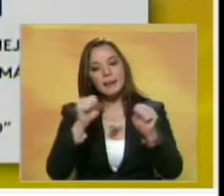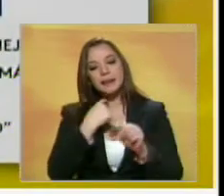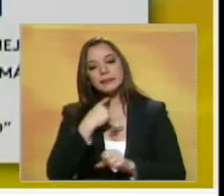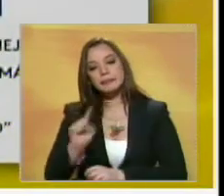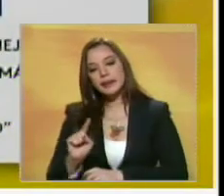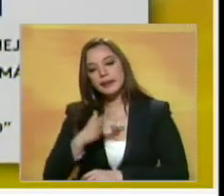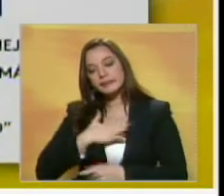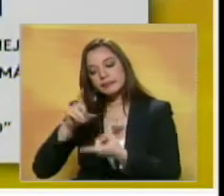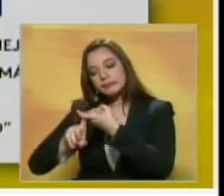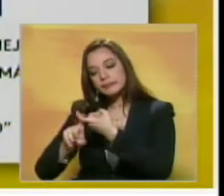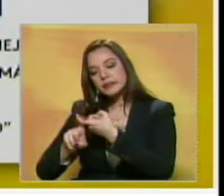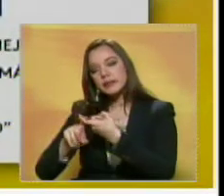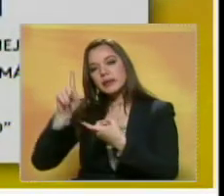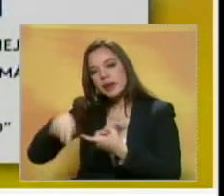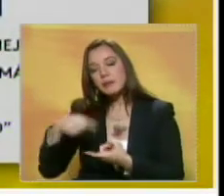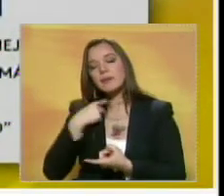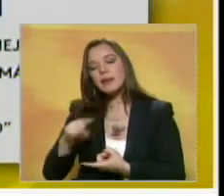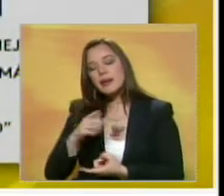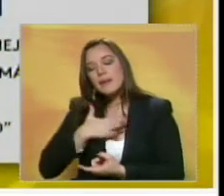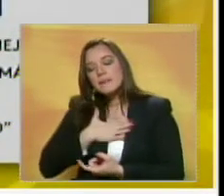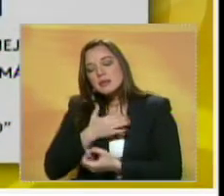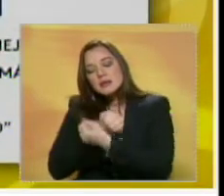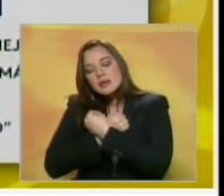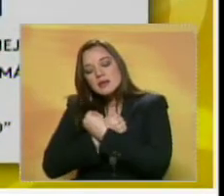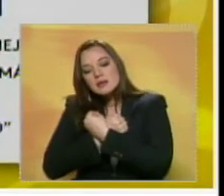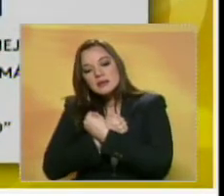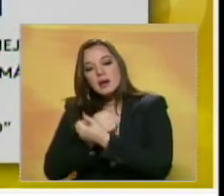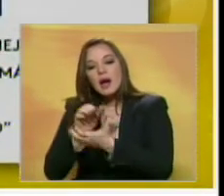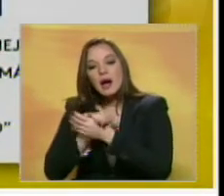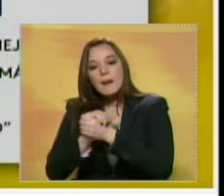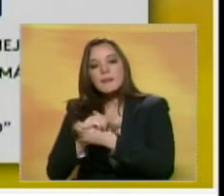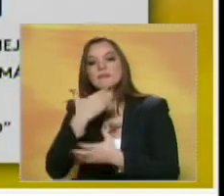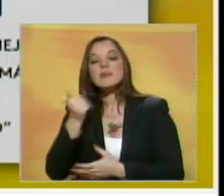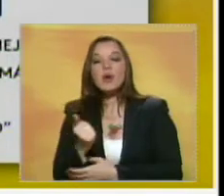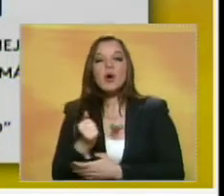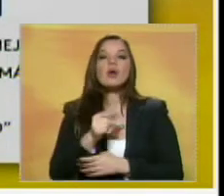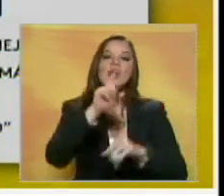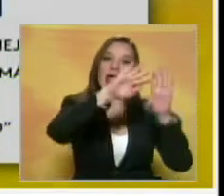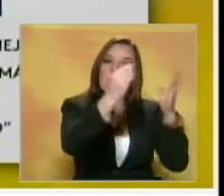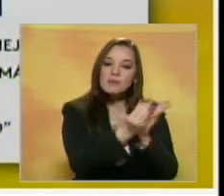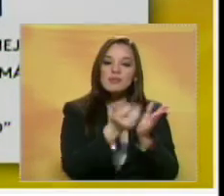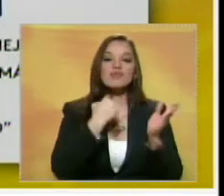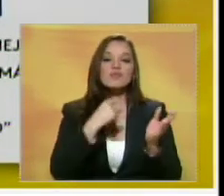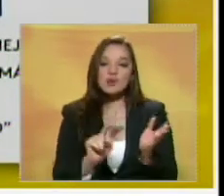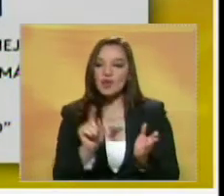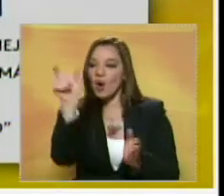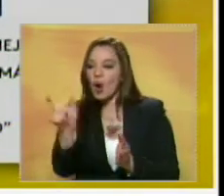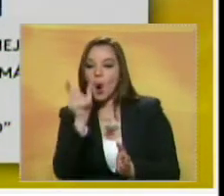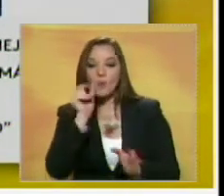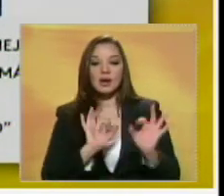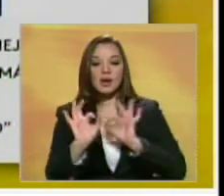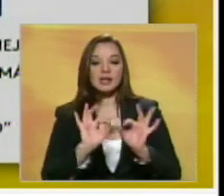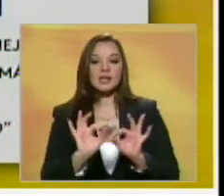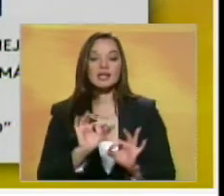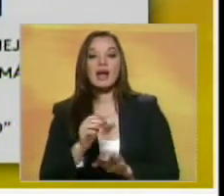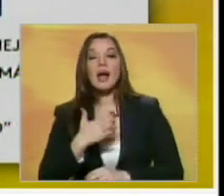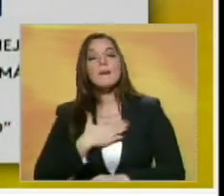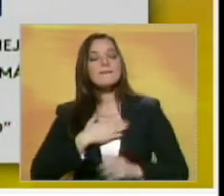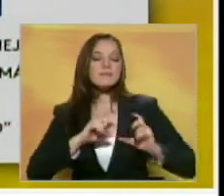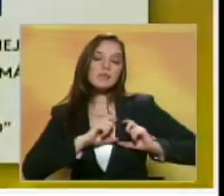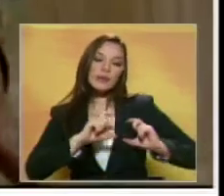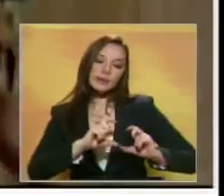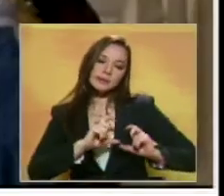a mi marido y mejor amigo, y el mundo perdió a uno de sus artistas más queridos y a un gran ser humano. Mi corazón